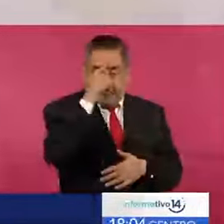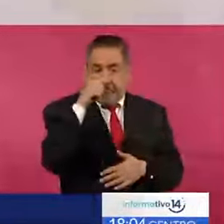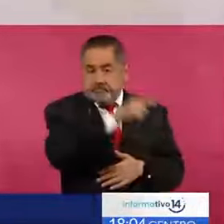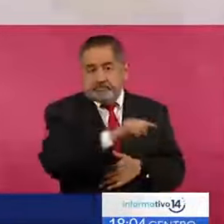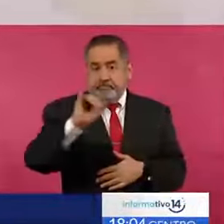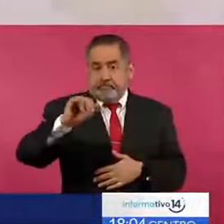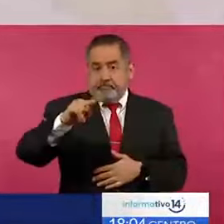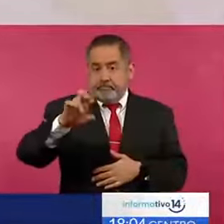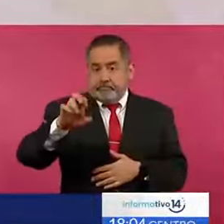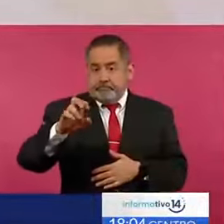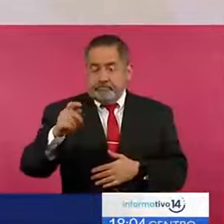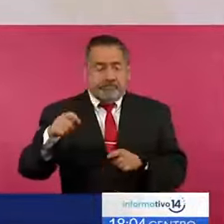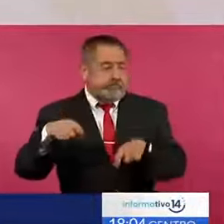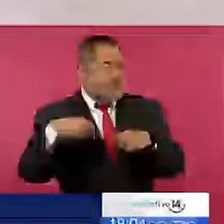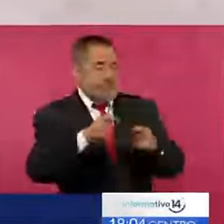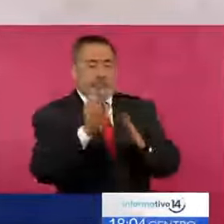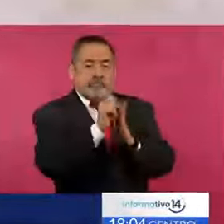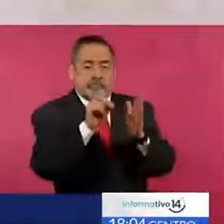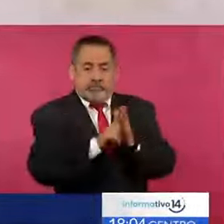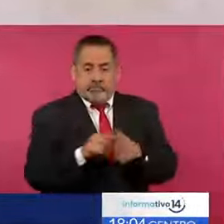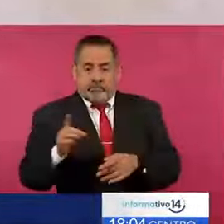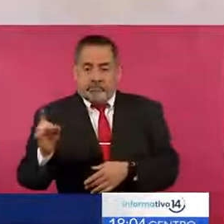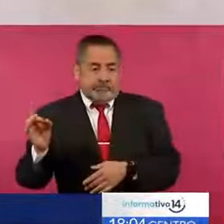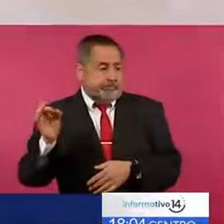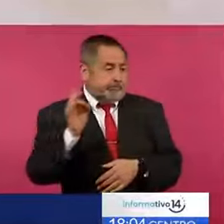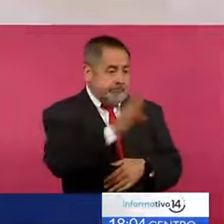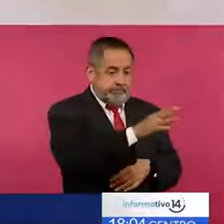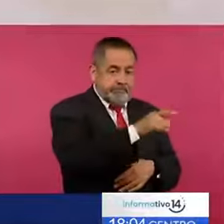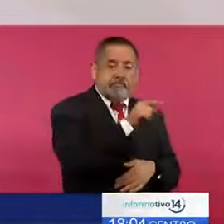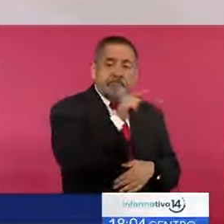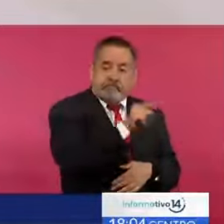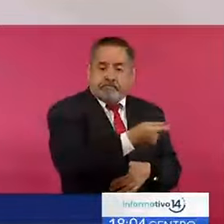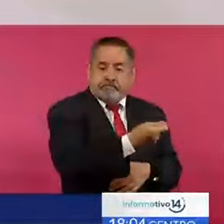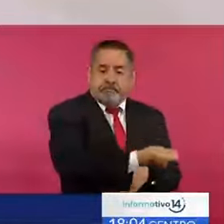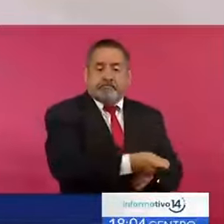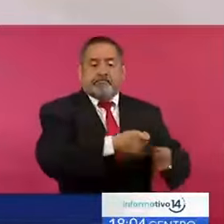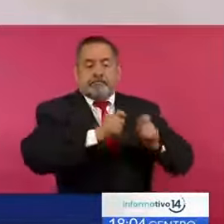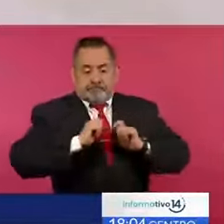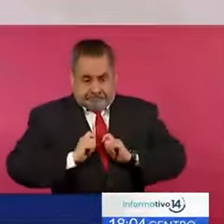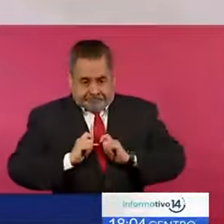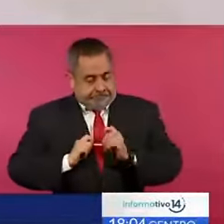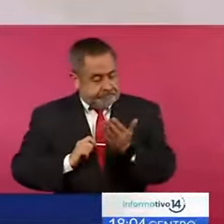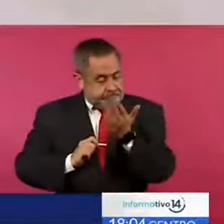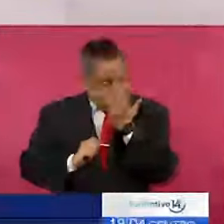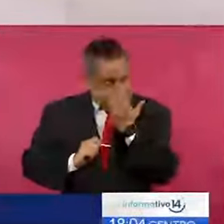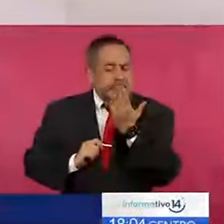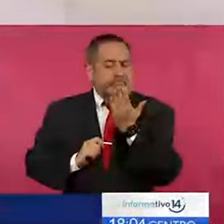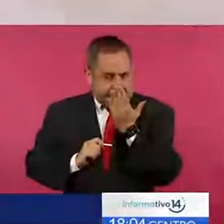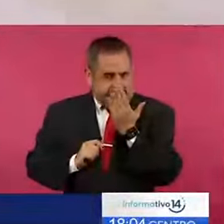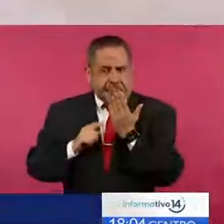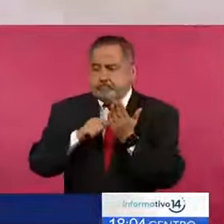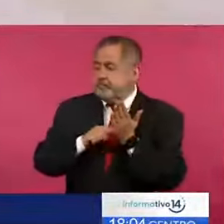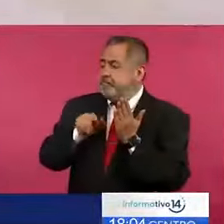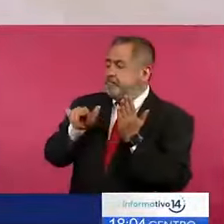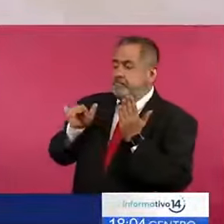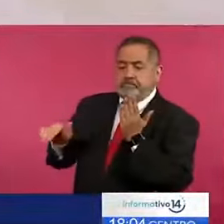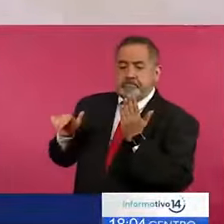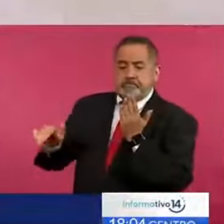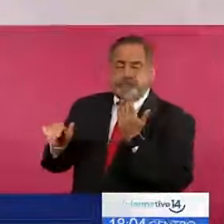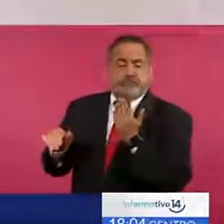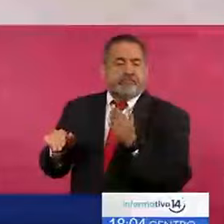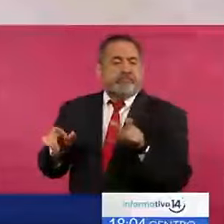a esta secretaría. Nosotros establecemos la coordinación con la Secretaría de la Defensa Nacional,